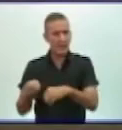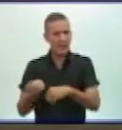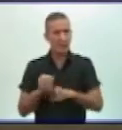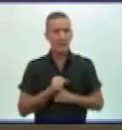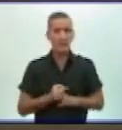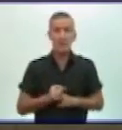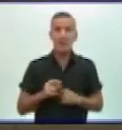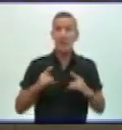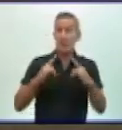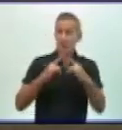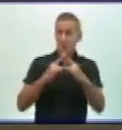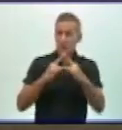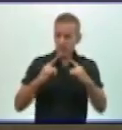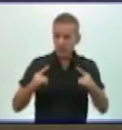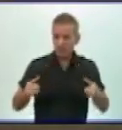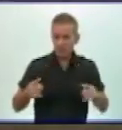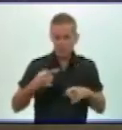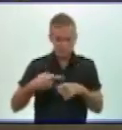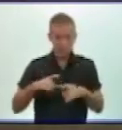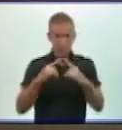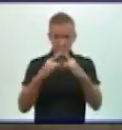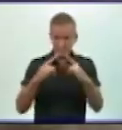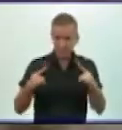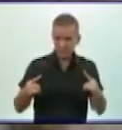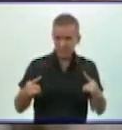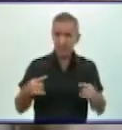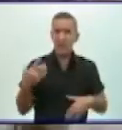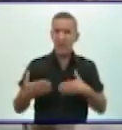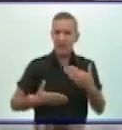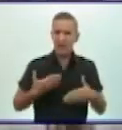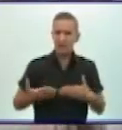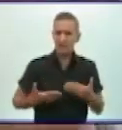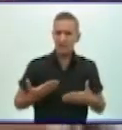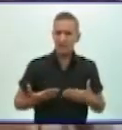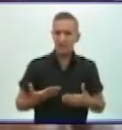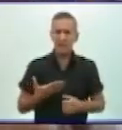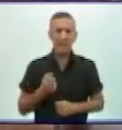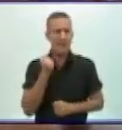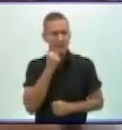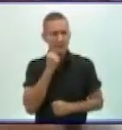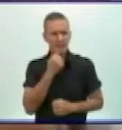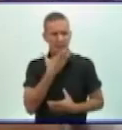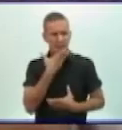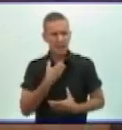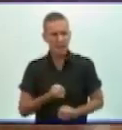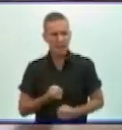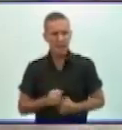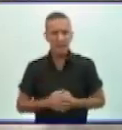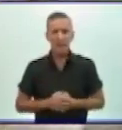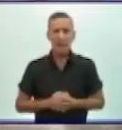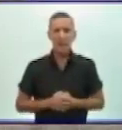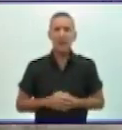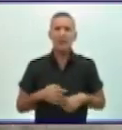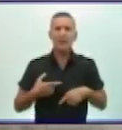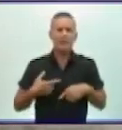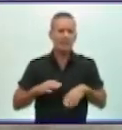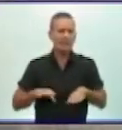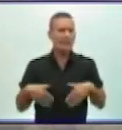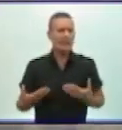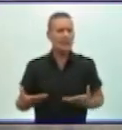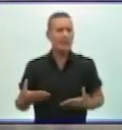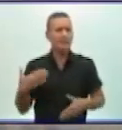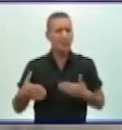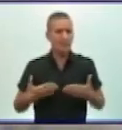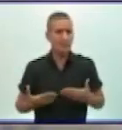acampada, que sin duda yo creo que a los estudiantes es una de las actividades que más les motiva, que más les gusta y que más los incita a participar. Y han llegado hasta el